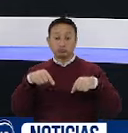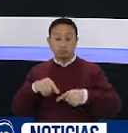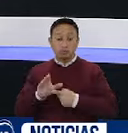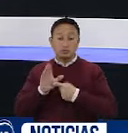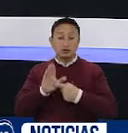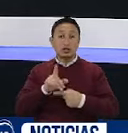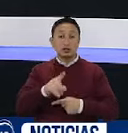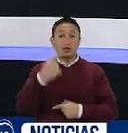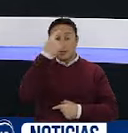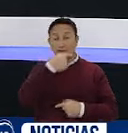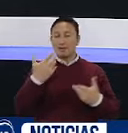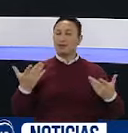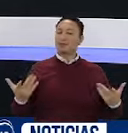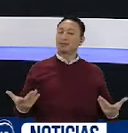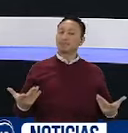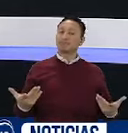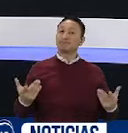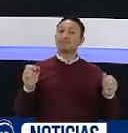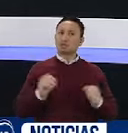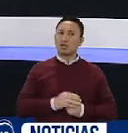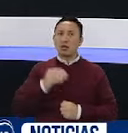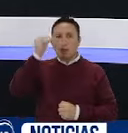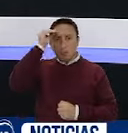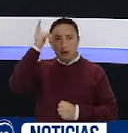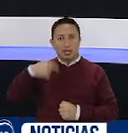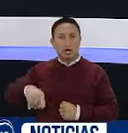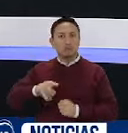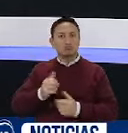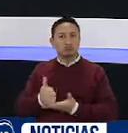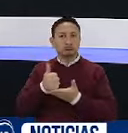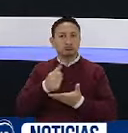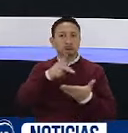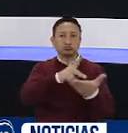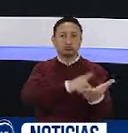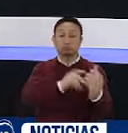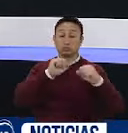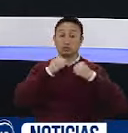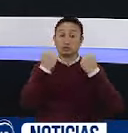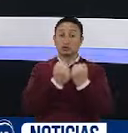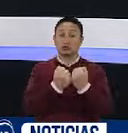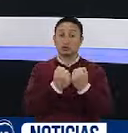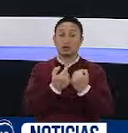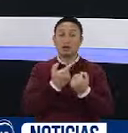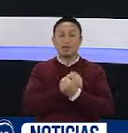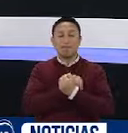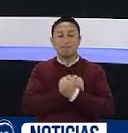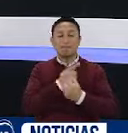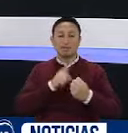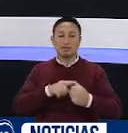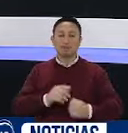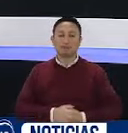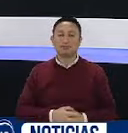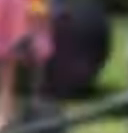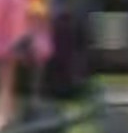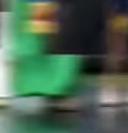no solo su belleza, sino también su compromiso con proyectos sociales y su amor por la ciudad.